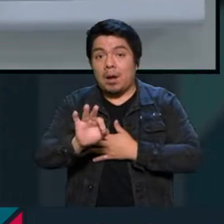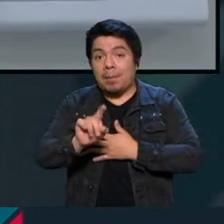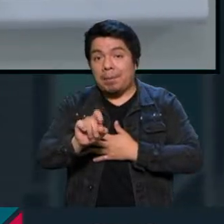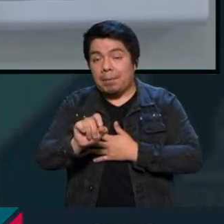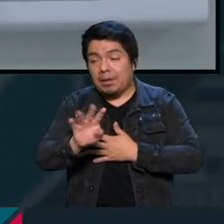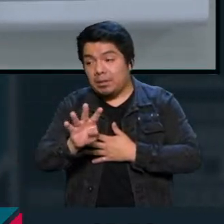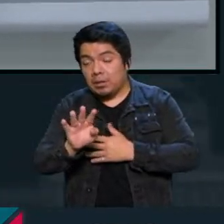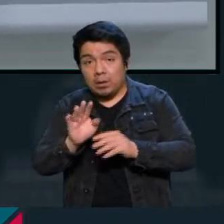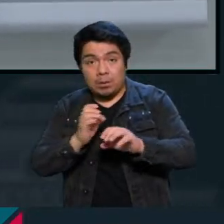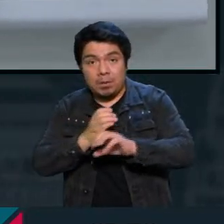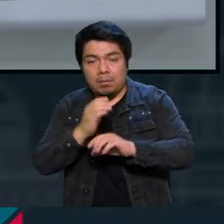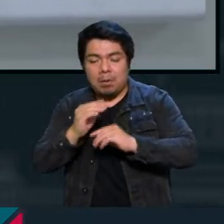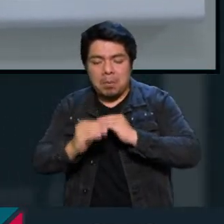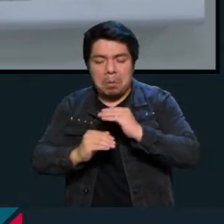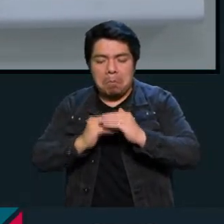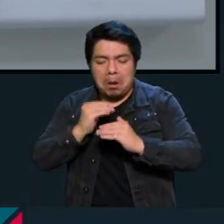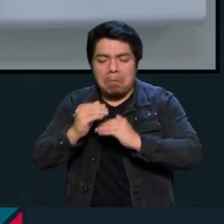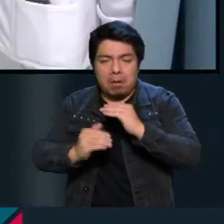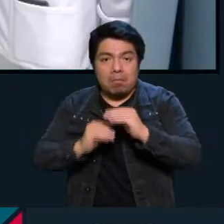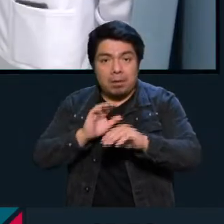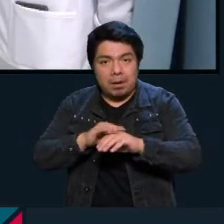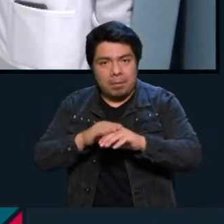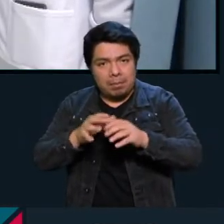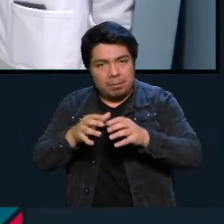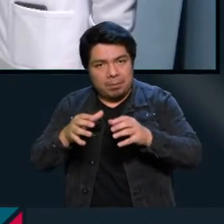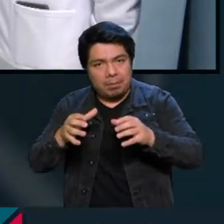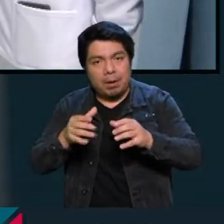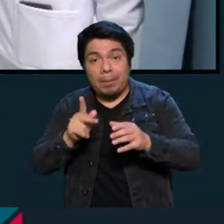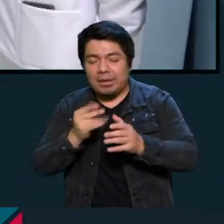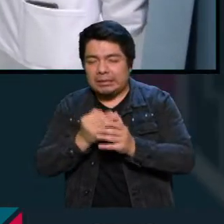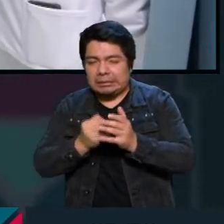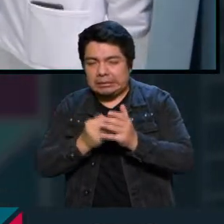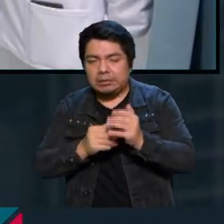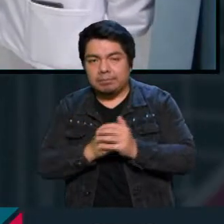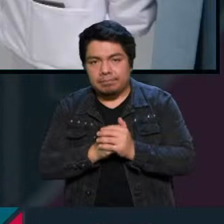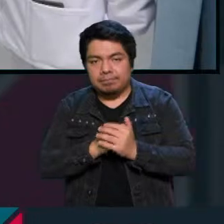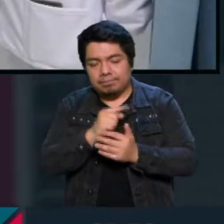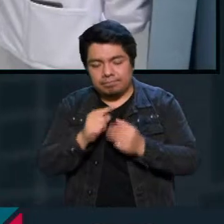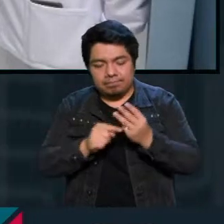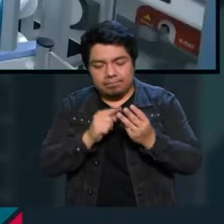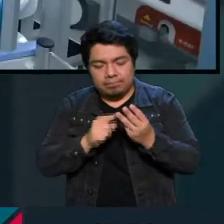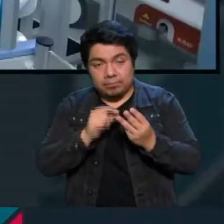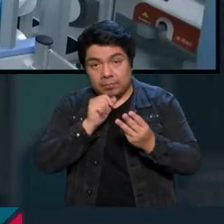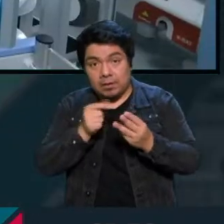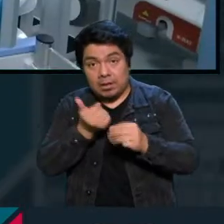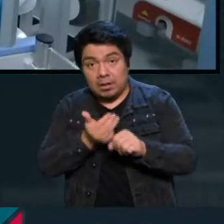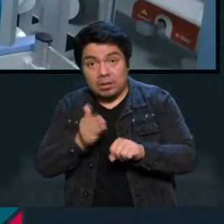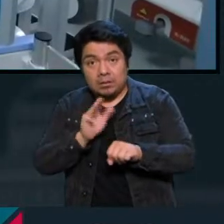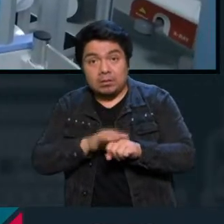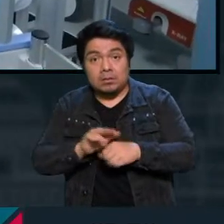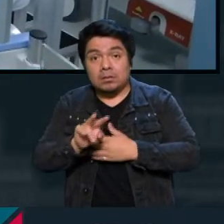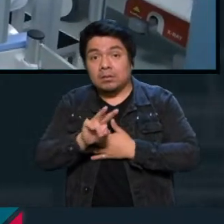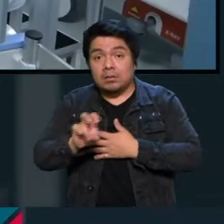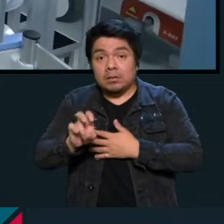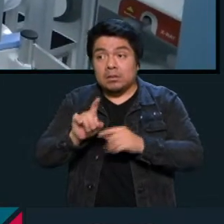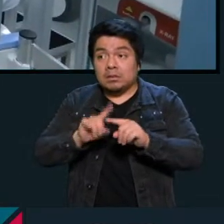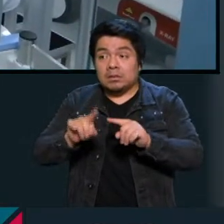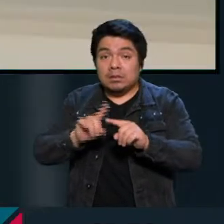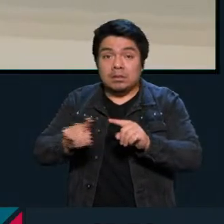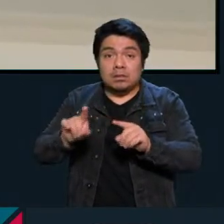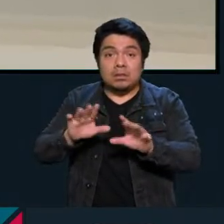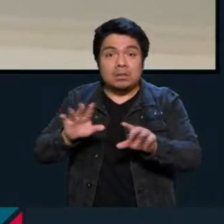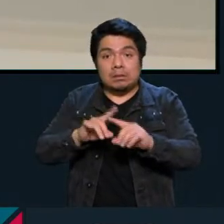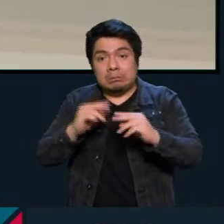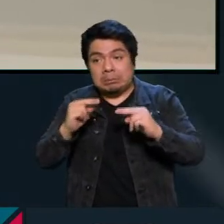se va avanzando poco a poco, pero aún falta mucho por hacer. También recordemos para el auditorio que esta administración encontró más de 200 unidades médicas de